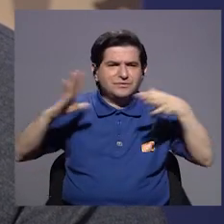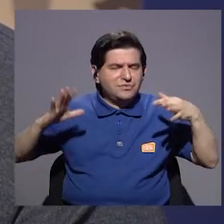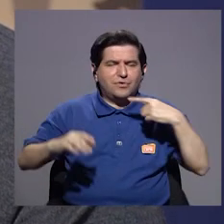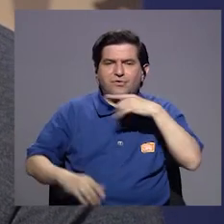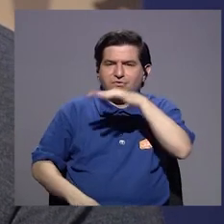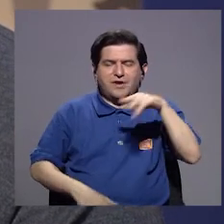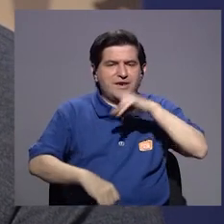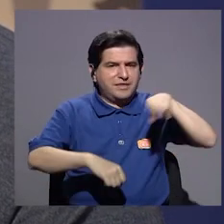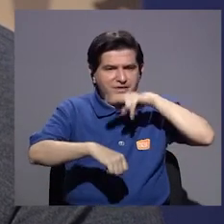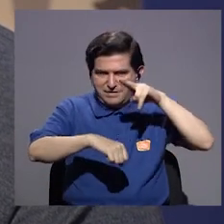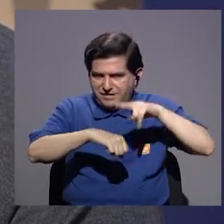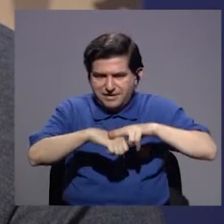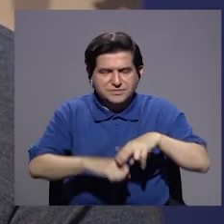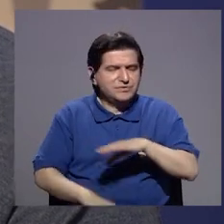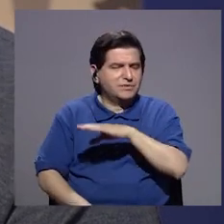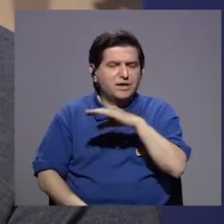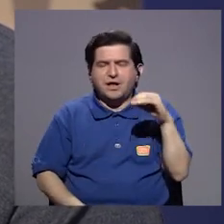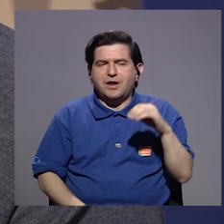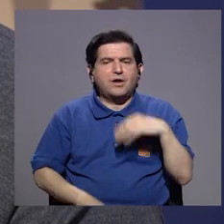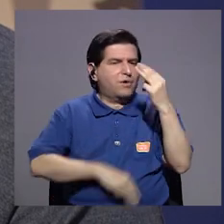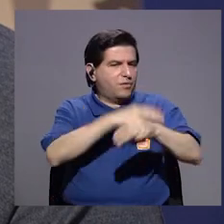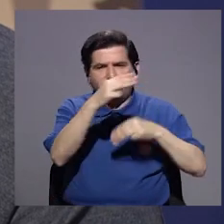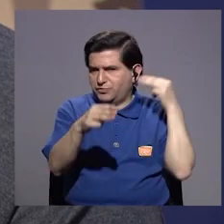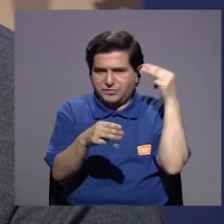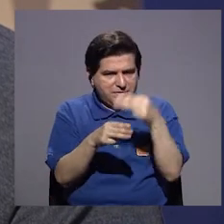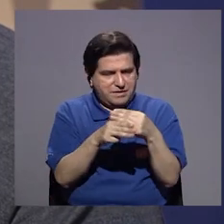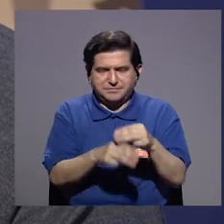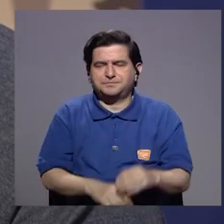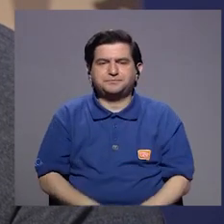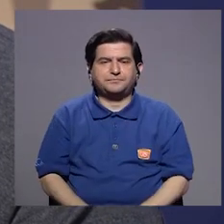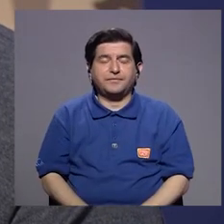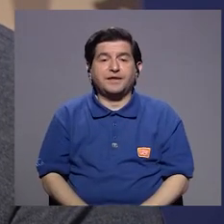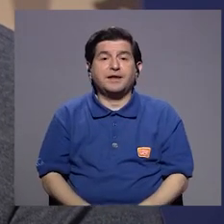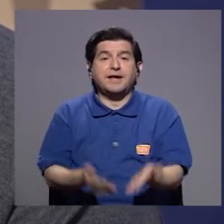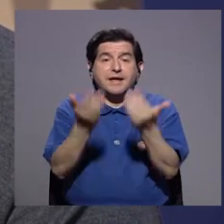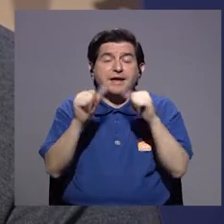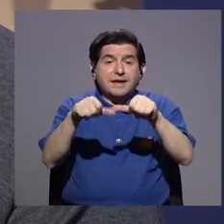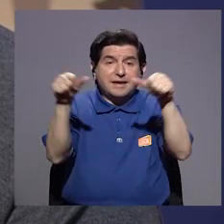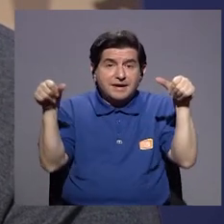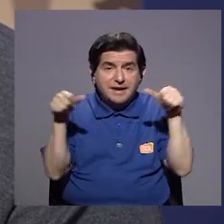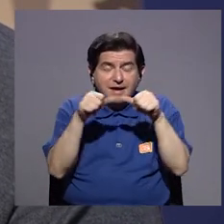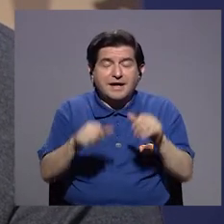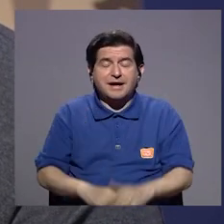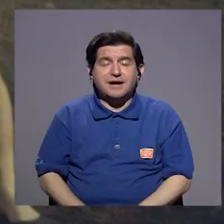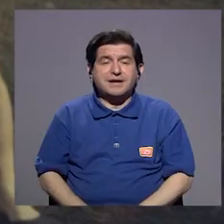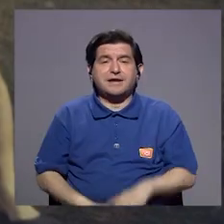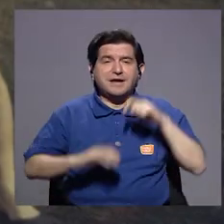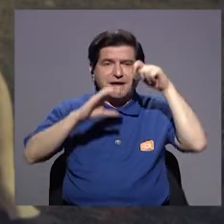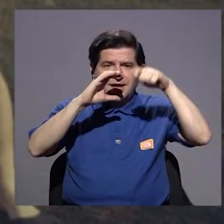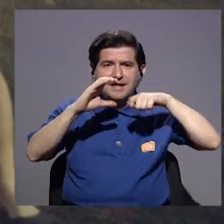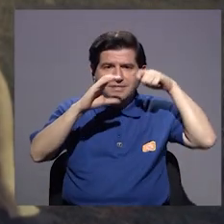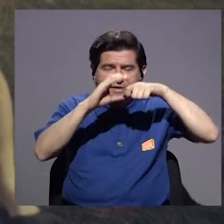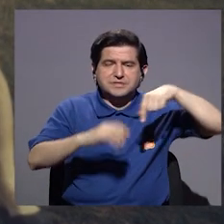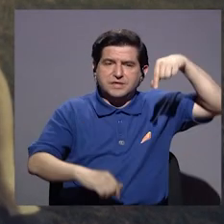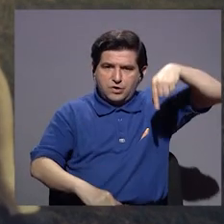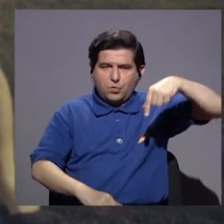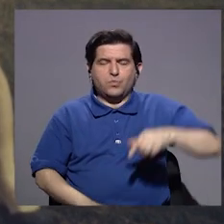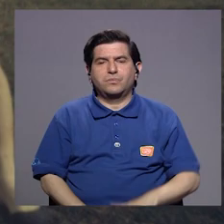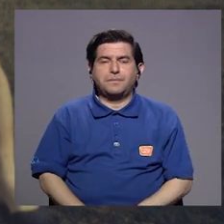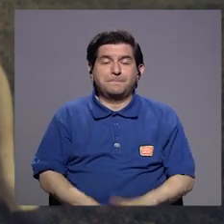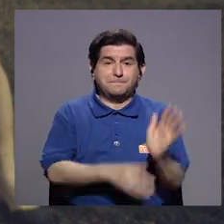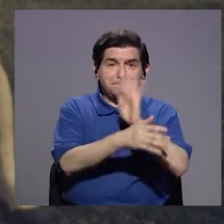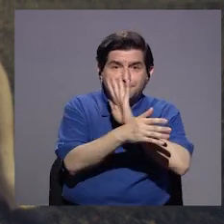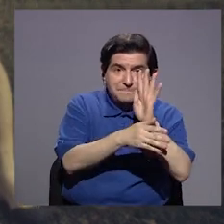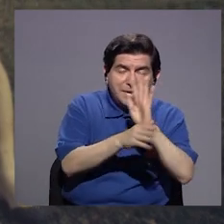ni nacional, ni regional, ni mundial. Y en ese sentido creamos una sección que se llama Cine Queer, donde mostramos una serie